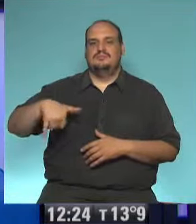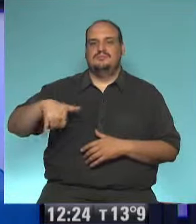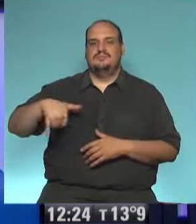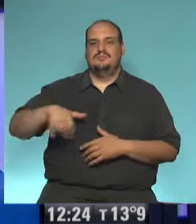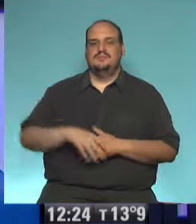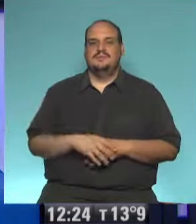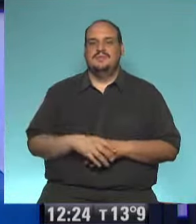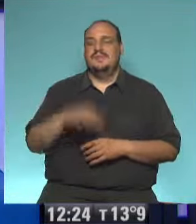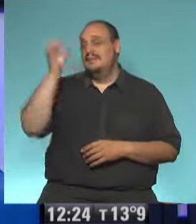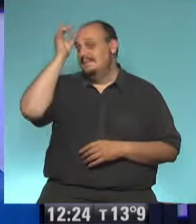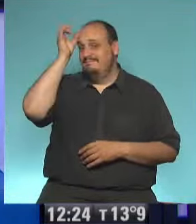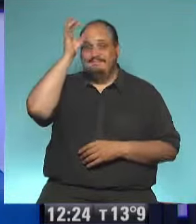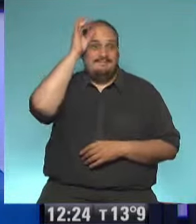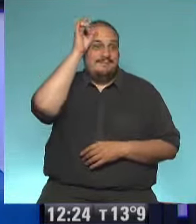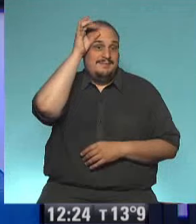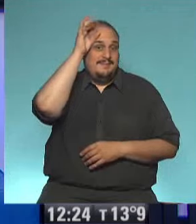Les podemos armar todo. Perdóname.